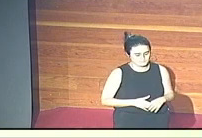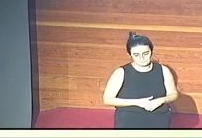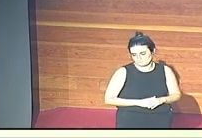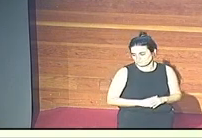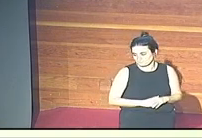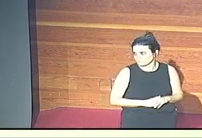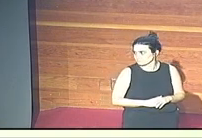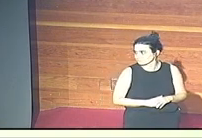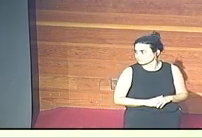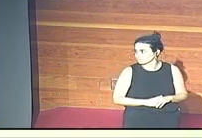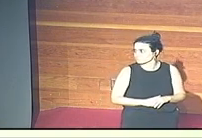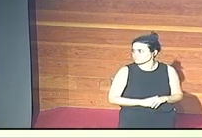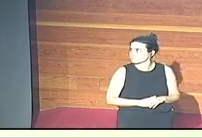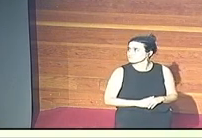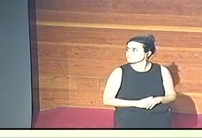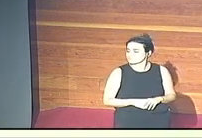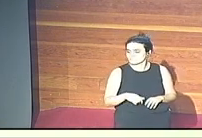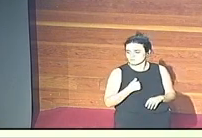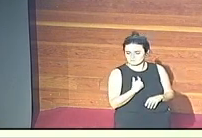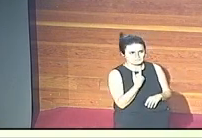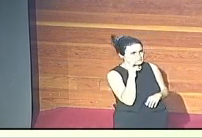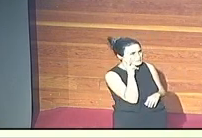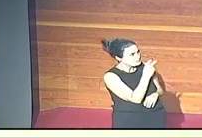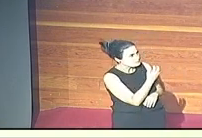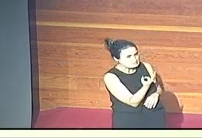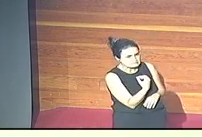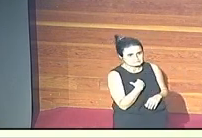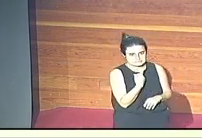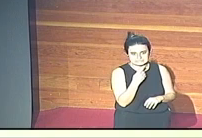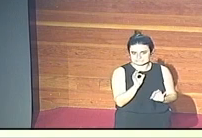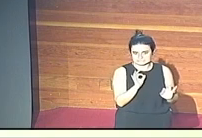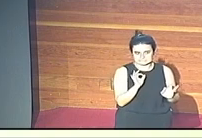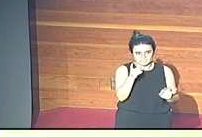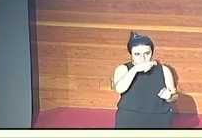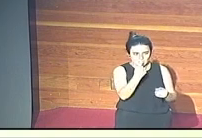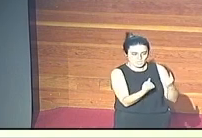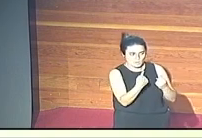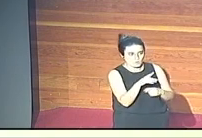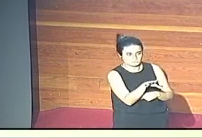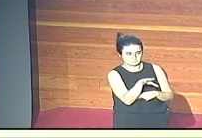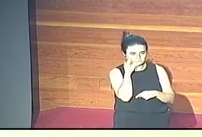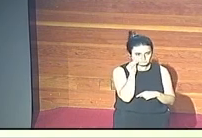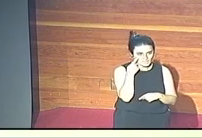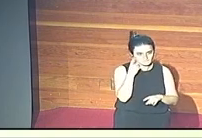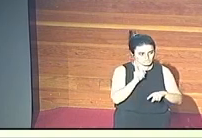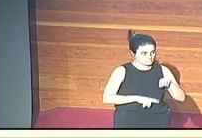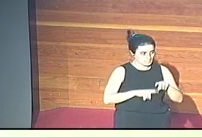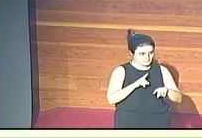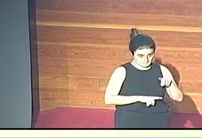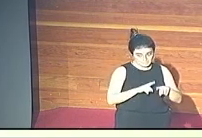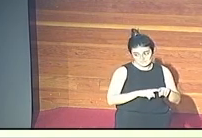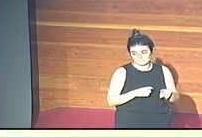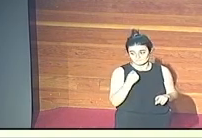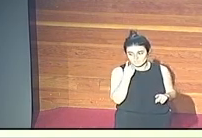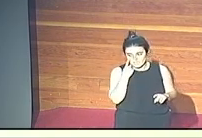no les voy a ir diciendo lo que se ve cada uno que las vaya interpretando y ahora vemos qué